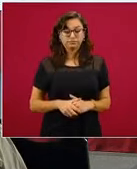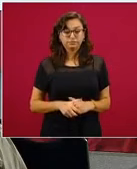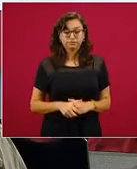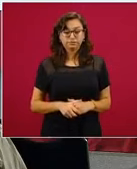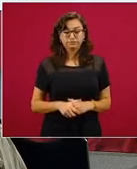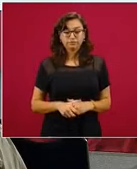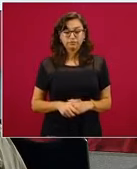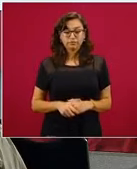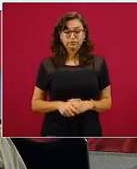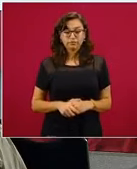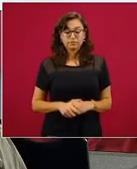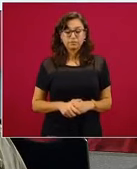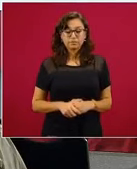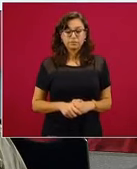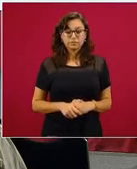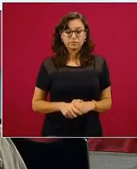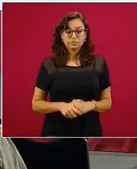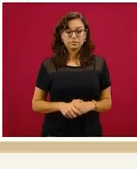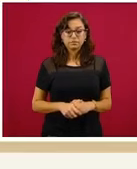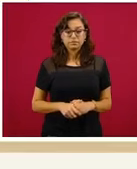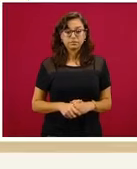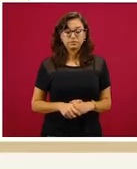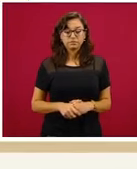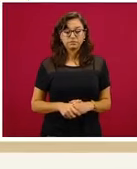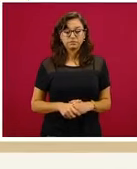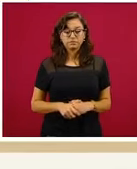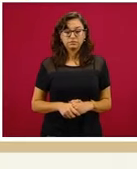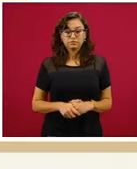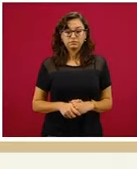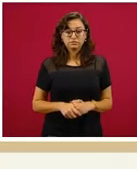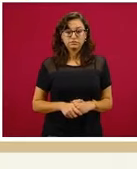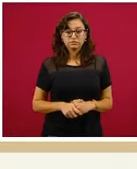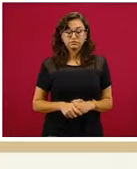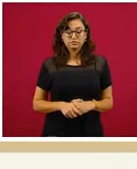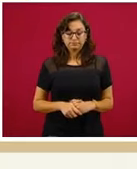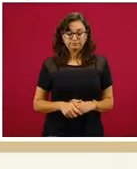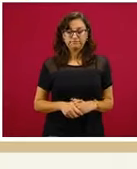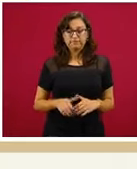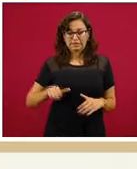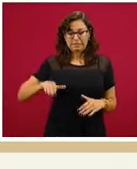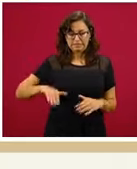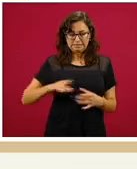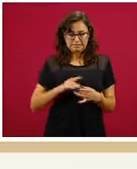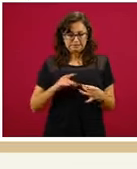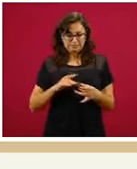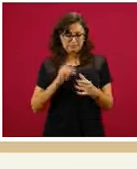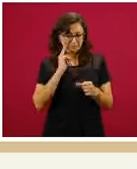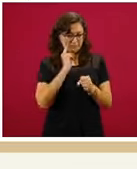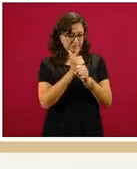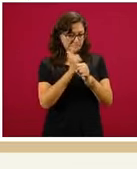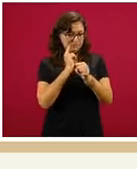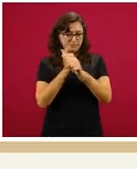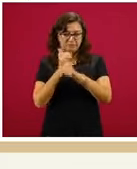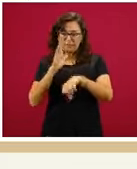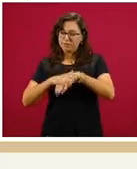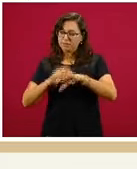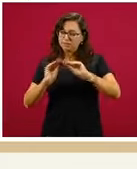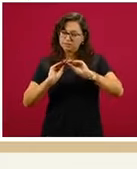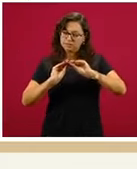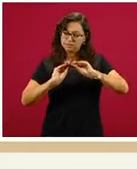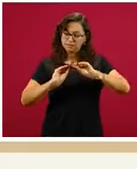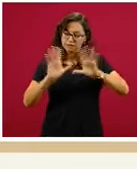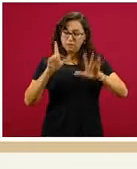Ok, bueno, el diagnóstico y seguimiento que yo les comentaba, y a lo que quiero hacer más pauta, porque quiero que este mensaje llegue a la población. 1,